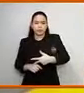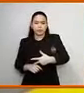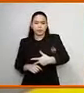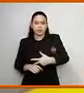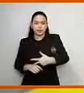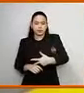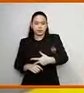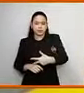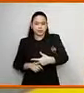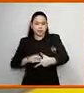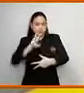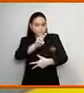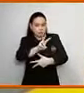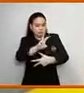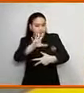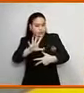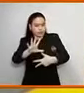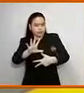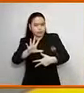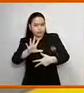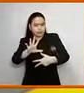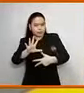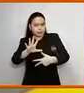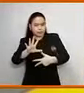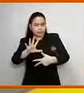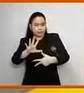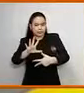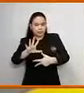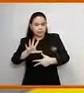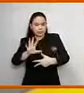Y este es el 25, seu número.